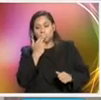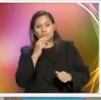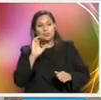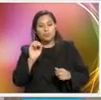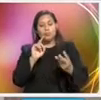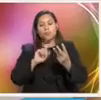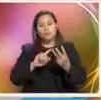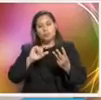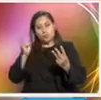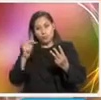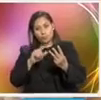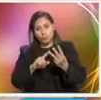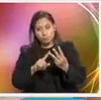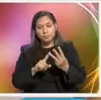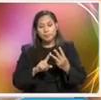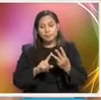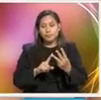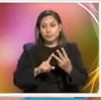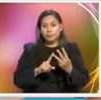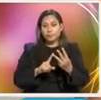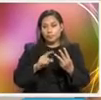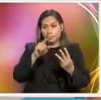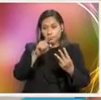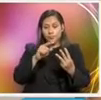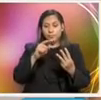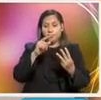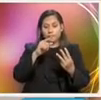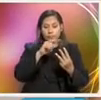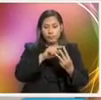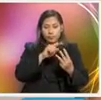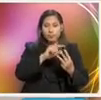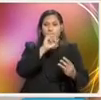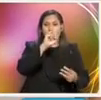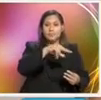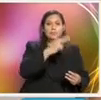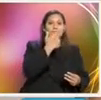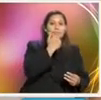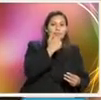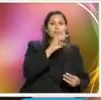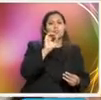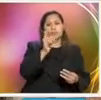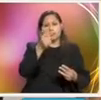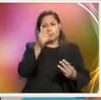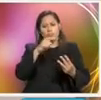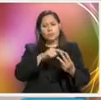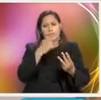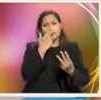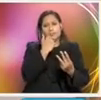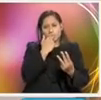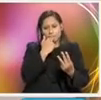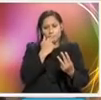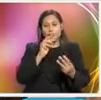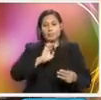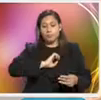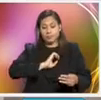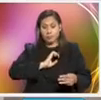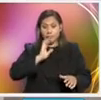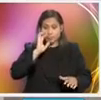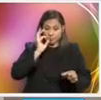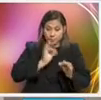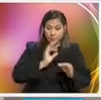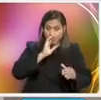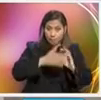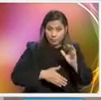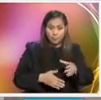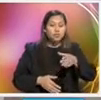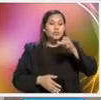tipos diferentes. Yo te recomiendo el de sin carbohidrato o el de poquito carbohidrato terminando de entrenar para que entonces